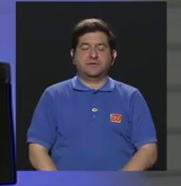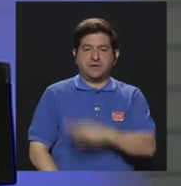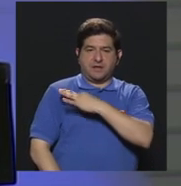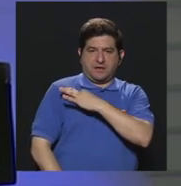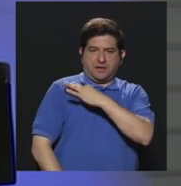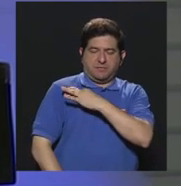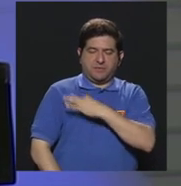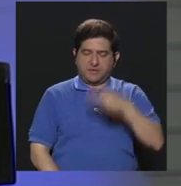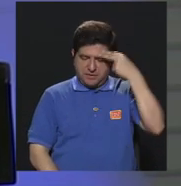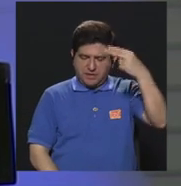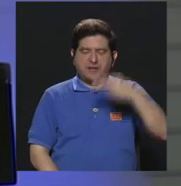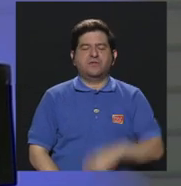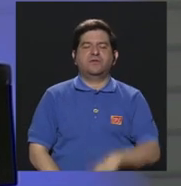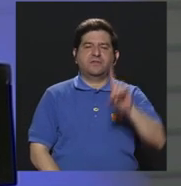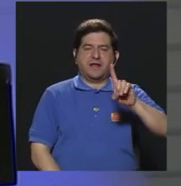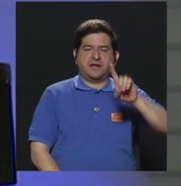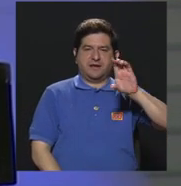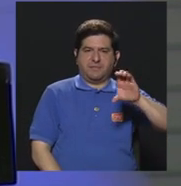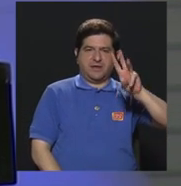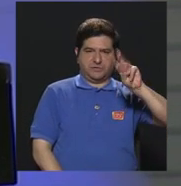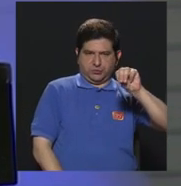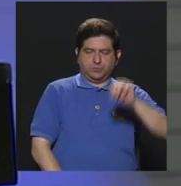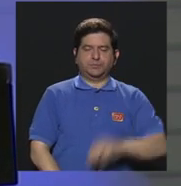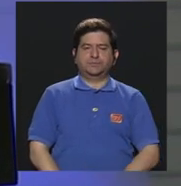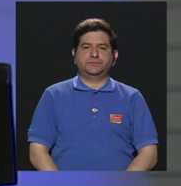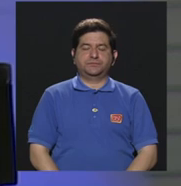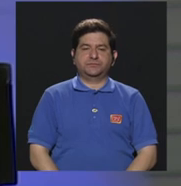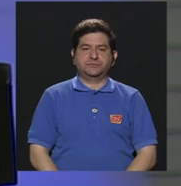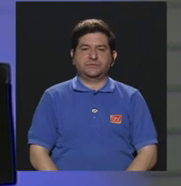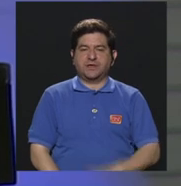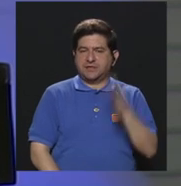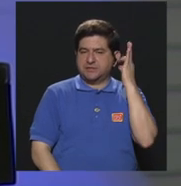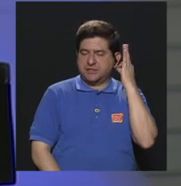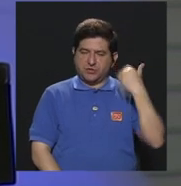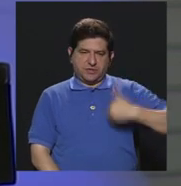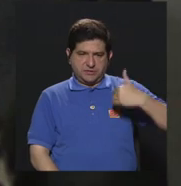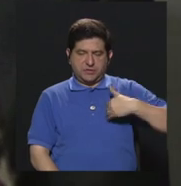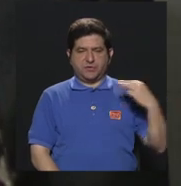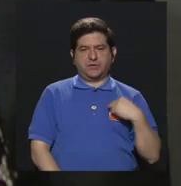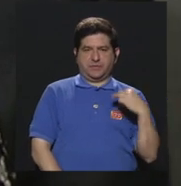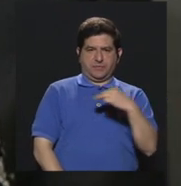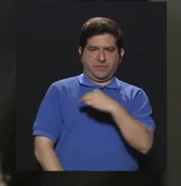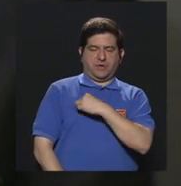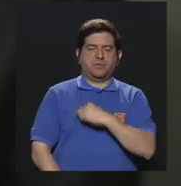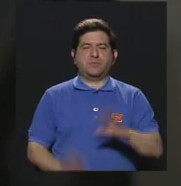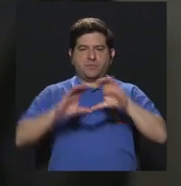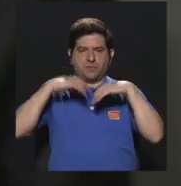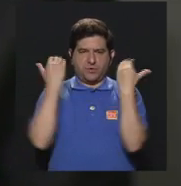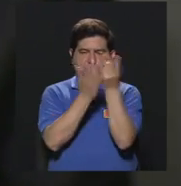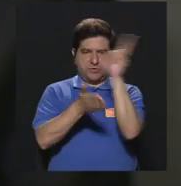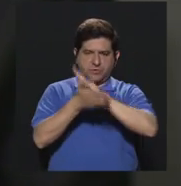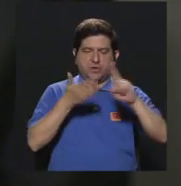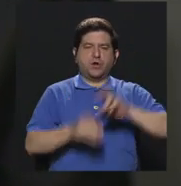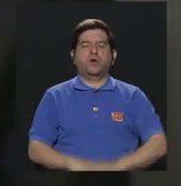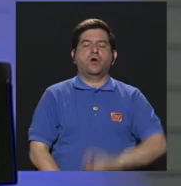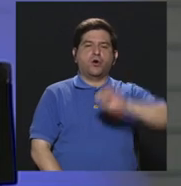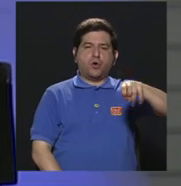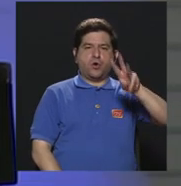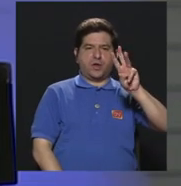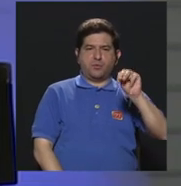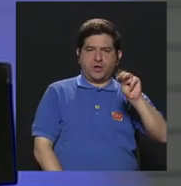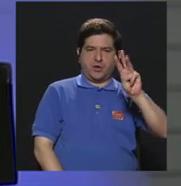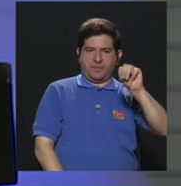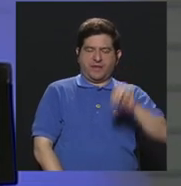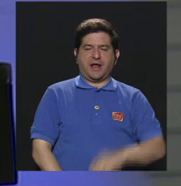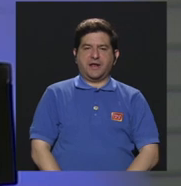invitado de honor, doctor Daniel Camacho Monge. A las señoras y señores miembros del Consejo Universitario, doctor Jorge Murillo